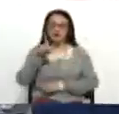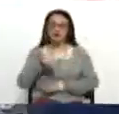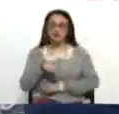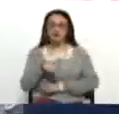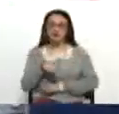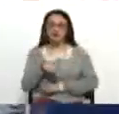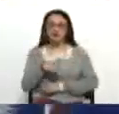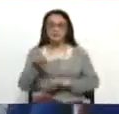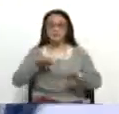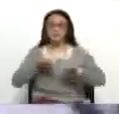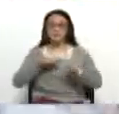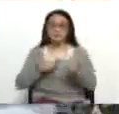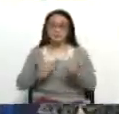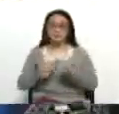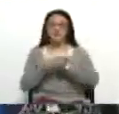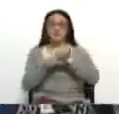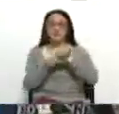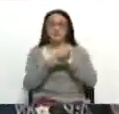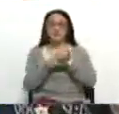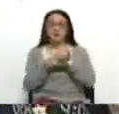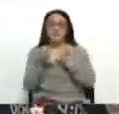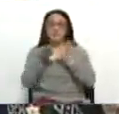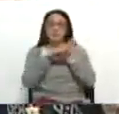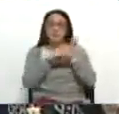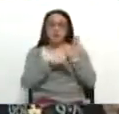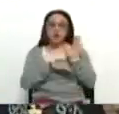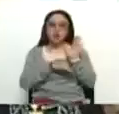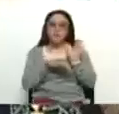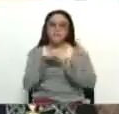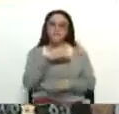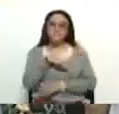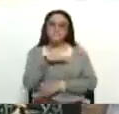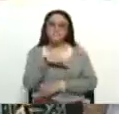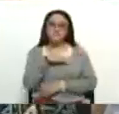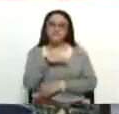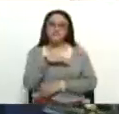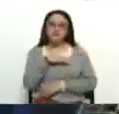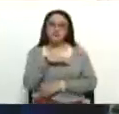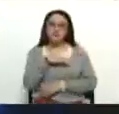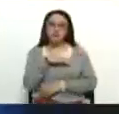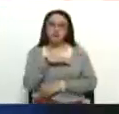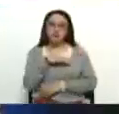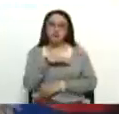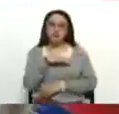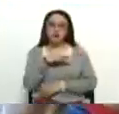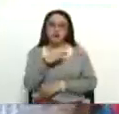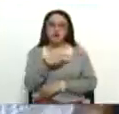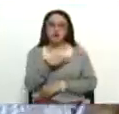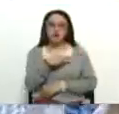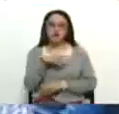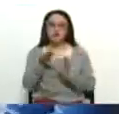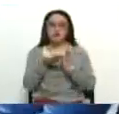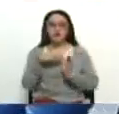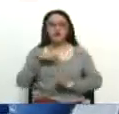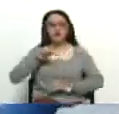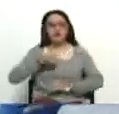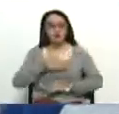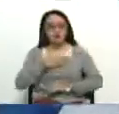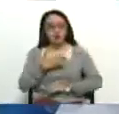el promotor impulsor del programa de la misión Robinson, con el programa Yo Sí